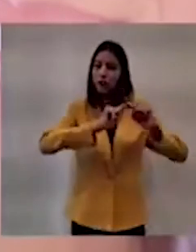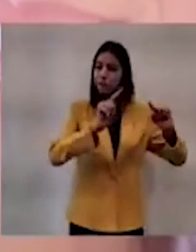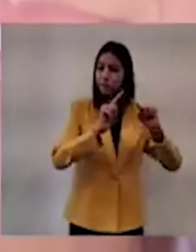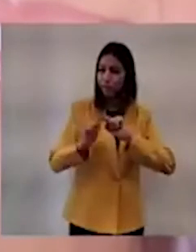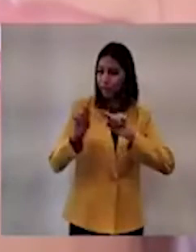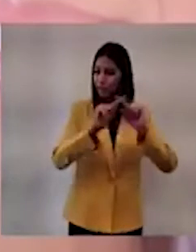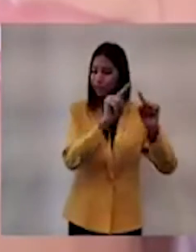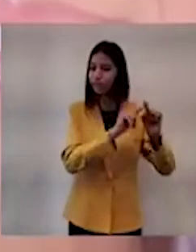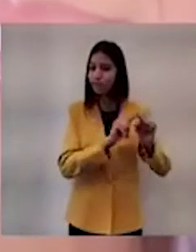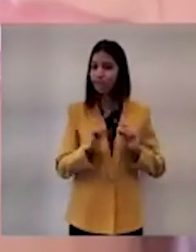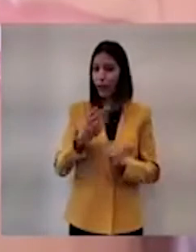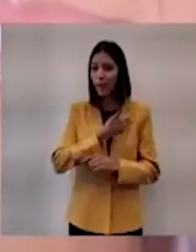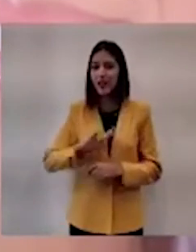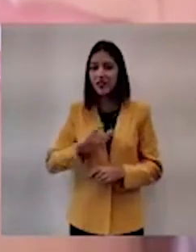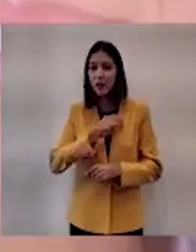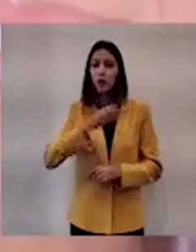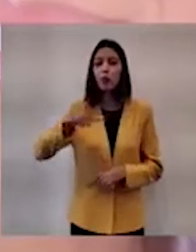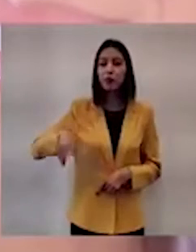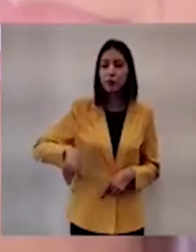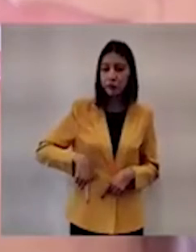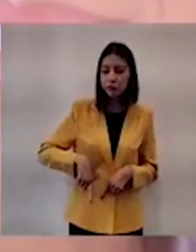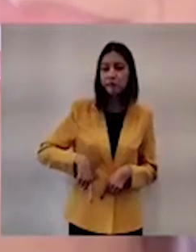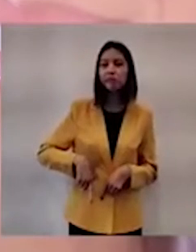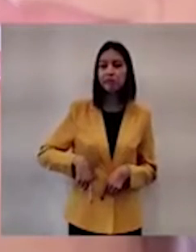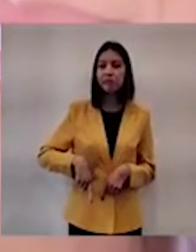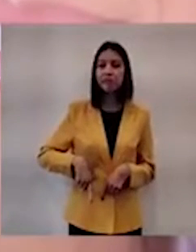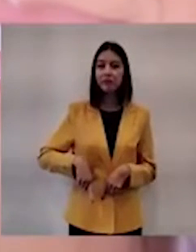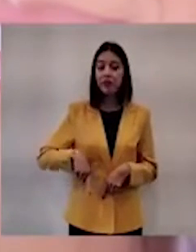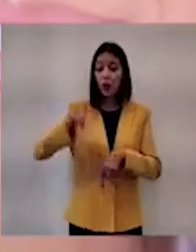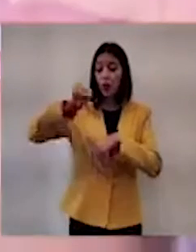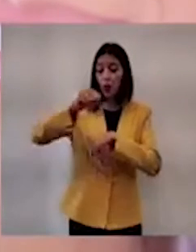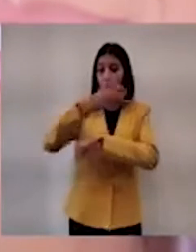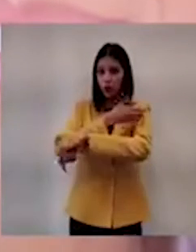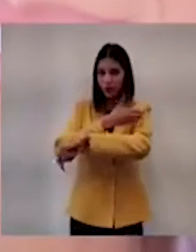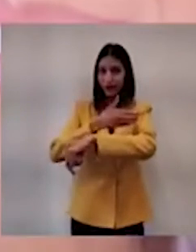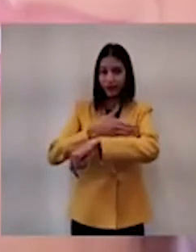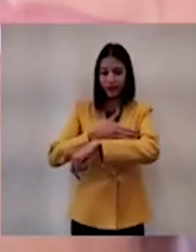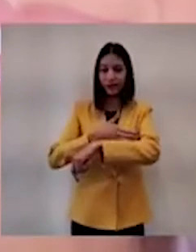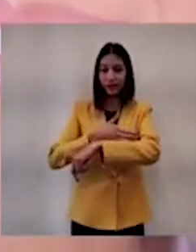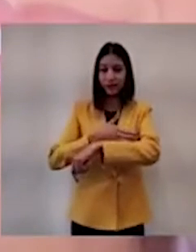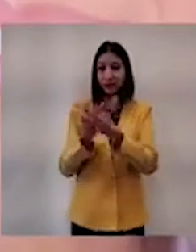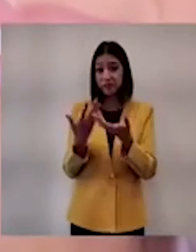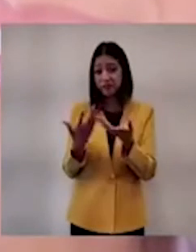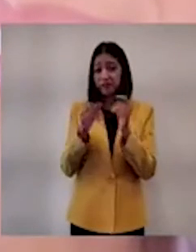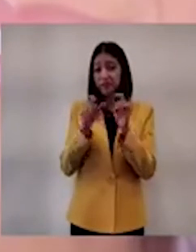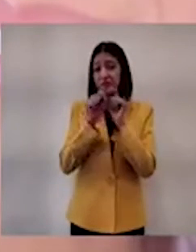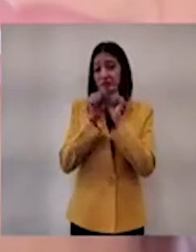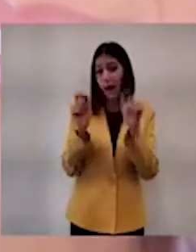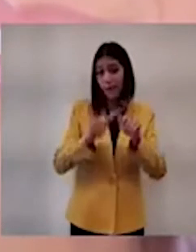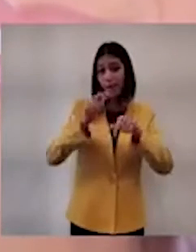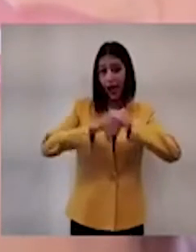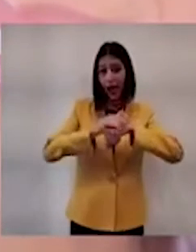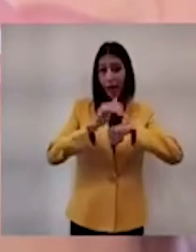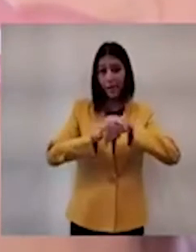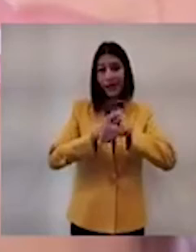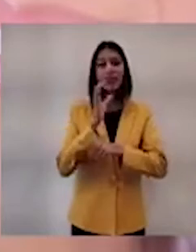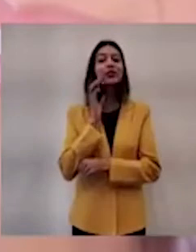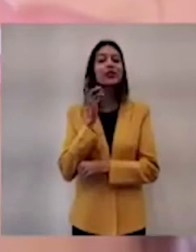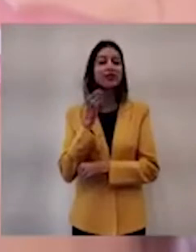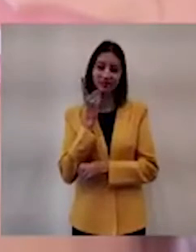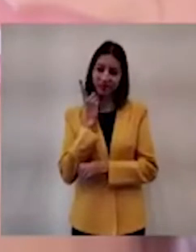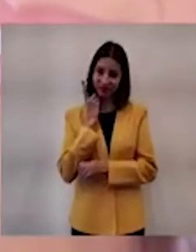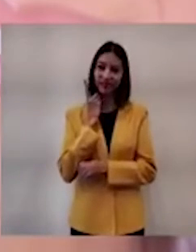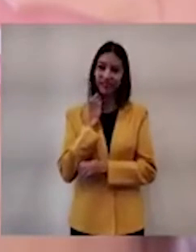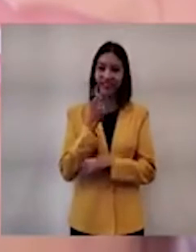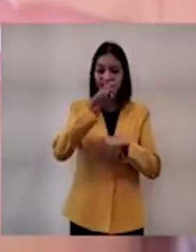el país y en Michoacán, el presidente de la mesa directiva del Congreso del Estado, Octavio Ocampo, aseguró que